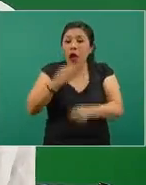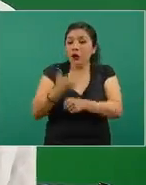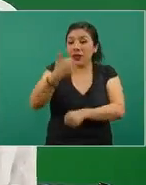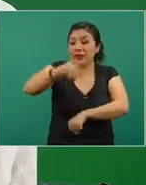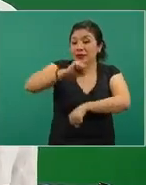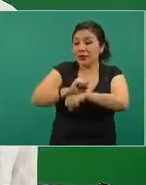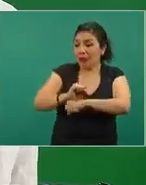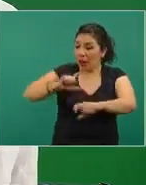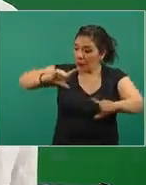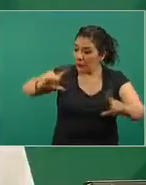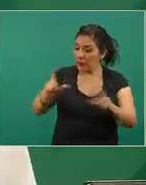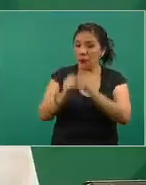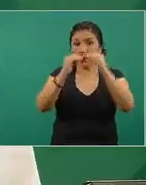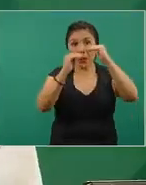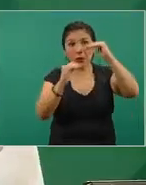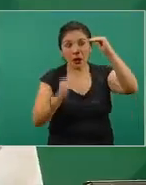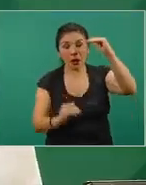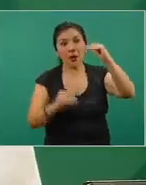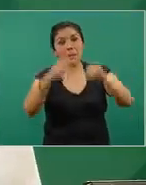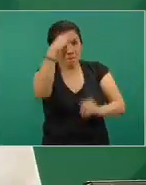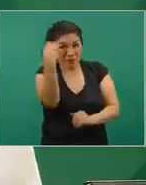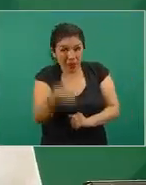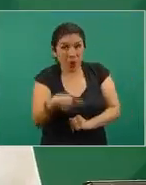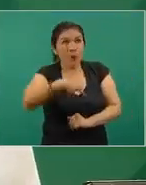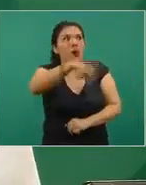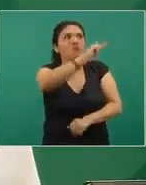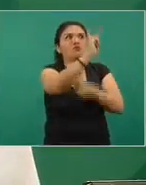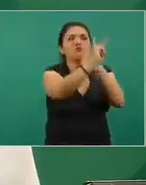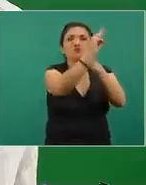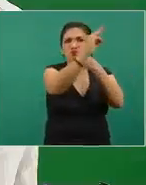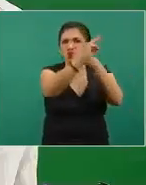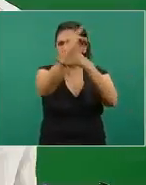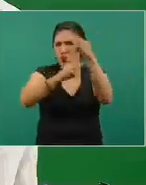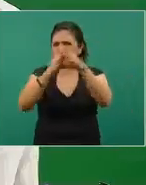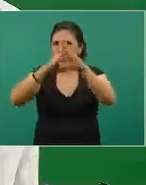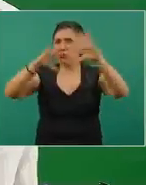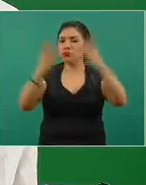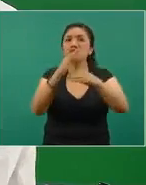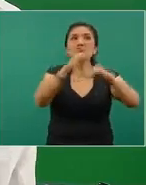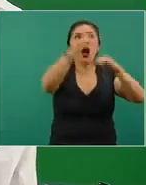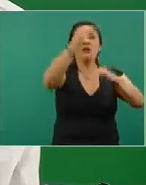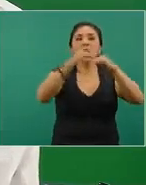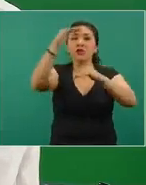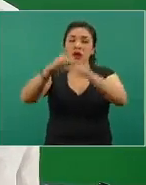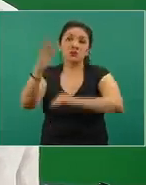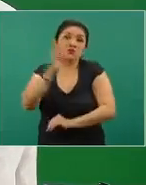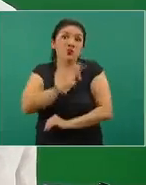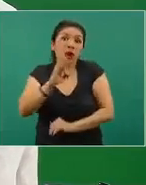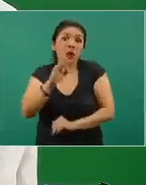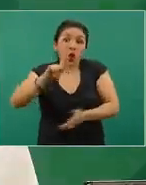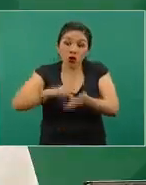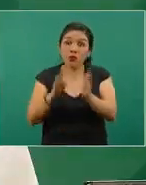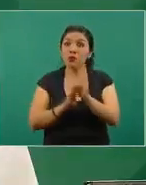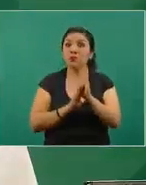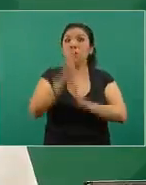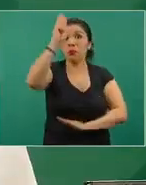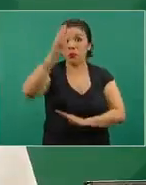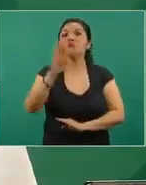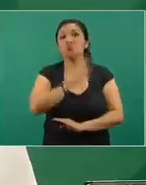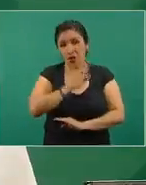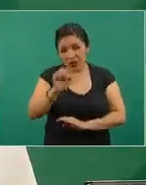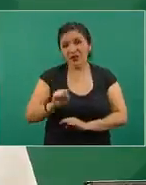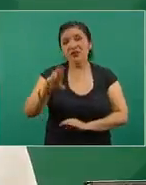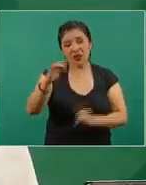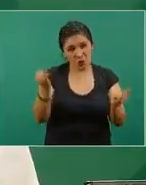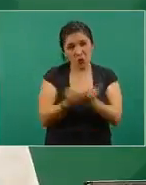la baja en México, pero en otras regiones del mundo va a la alza de manera muy acelerada. ¿Podría haber un repunte, un rebrote? Claro